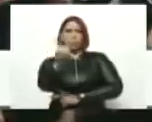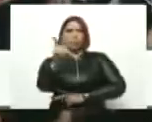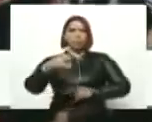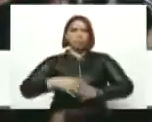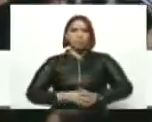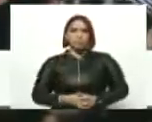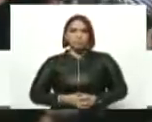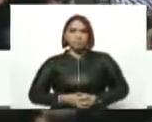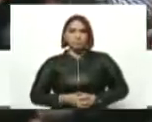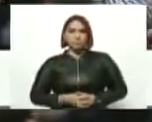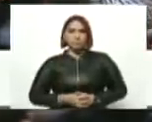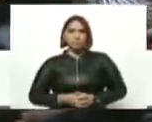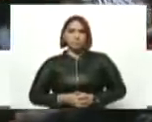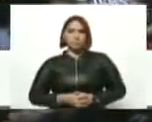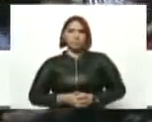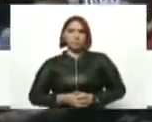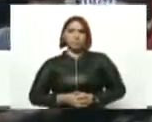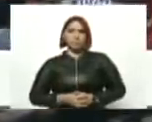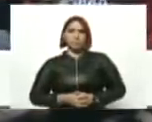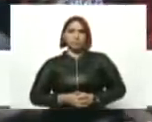de Venezuela.